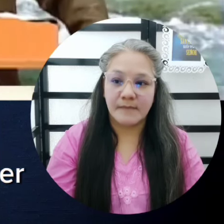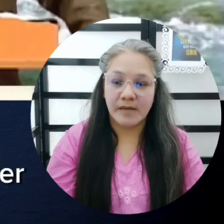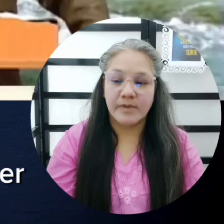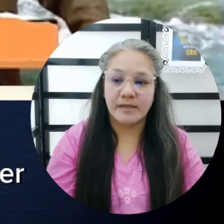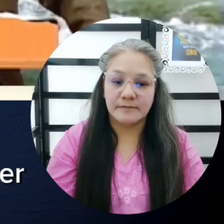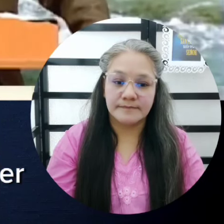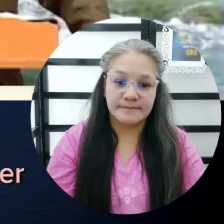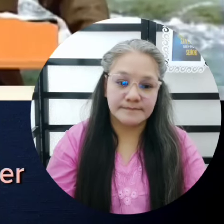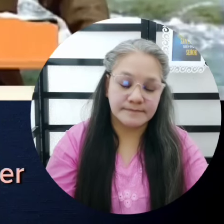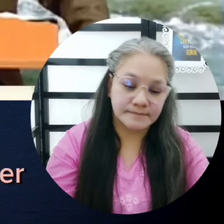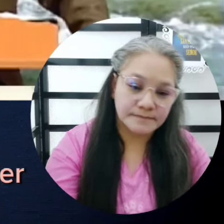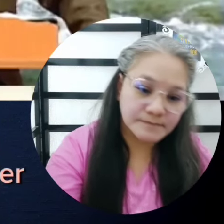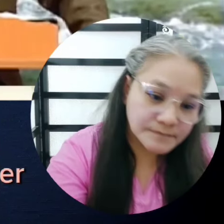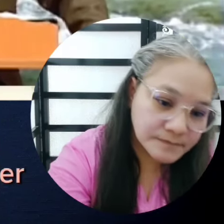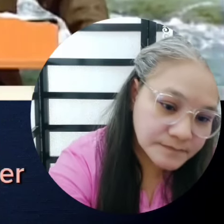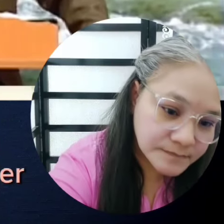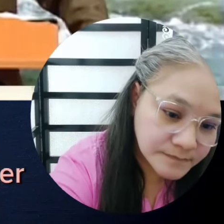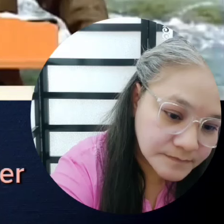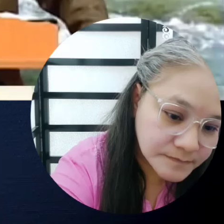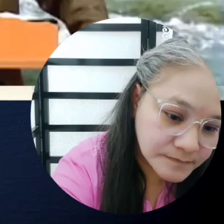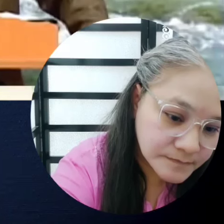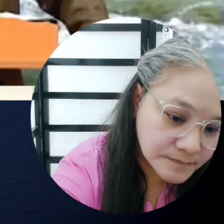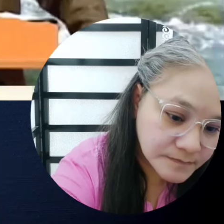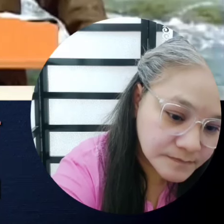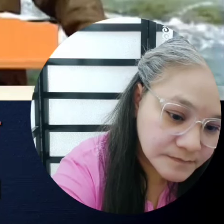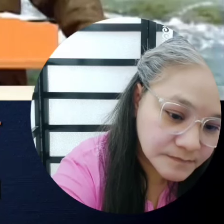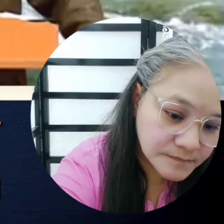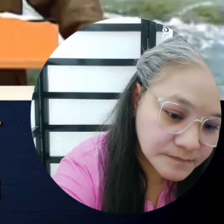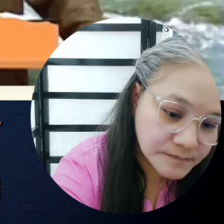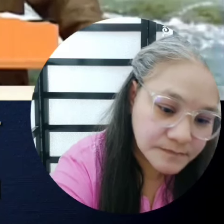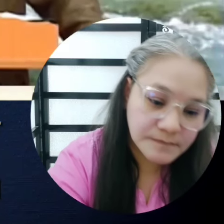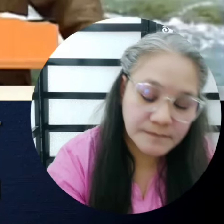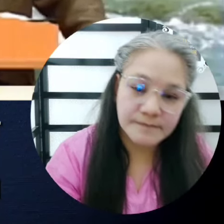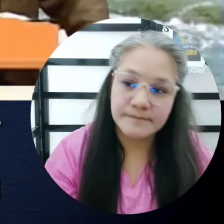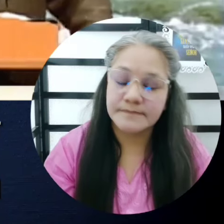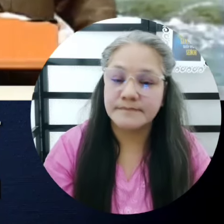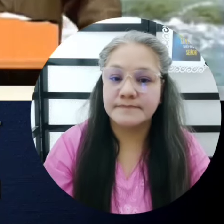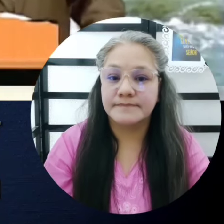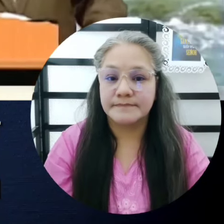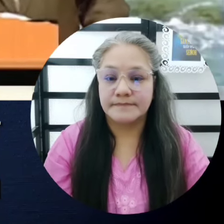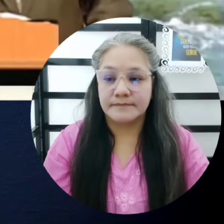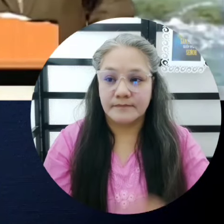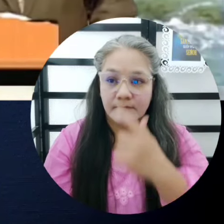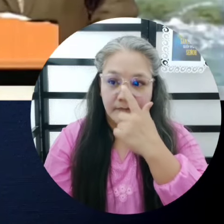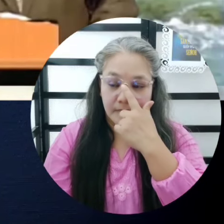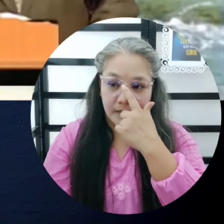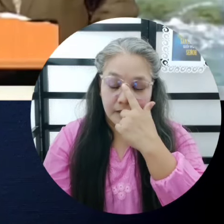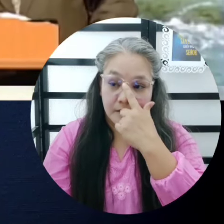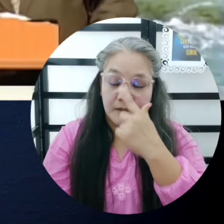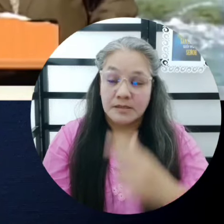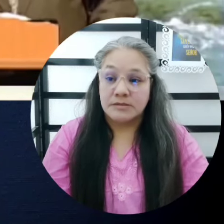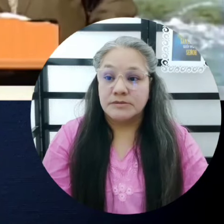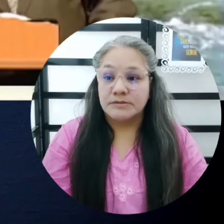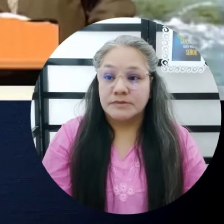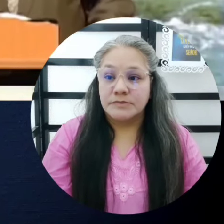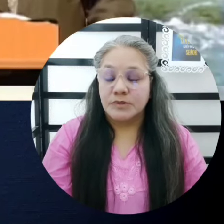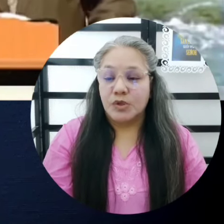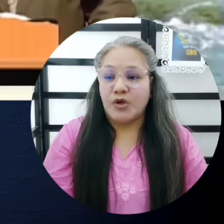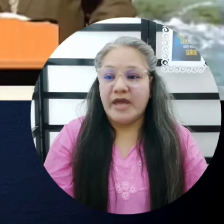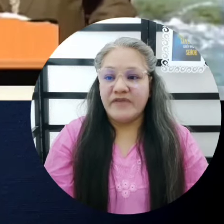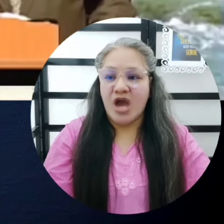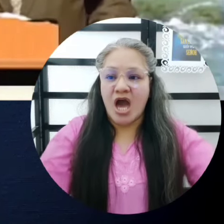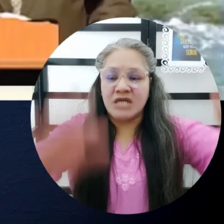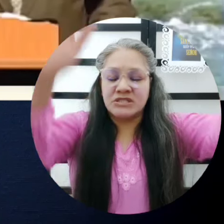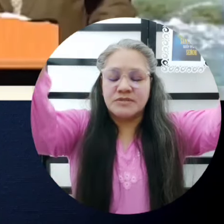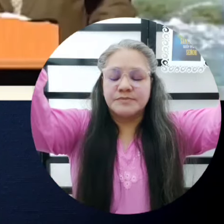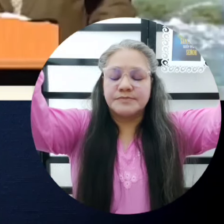deber conyugal con su mujer, y la mujer también cumpla el deber conyugal con su